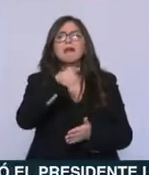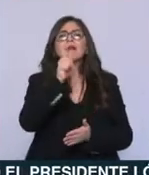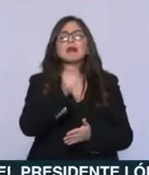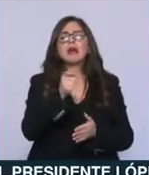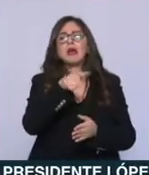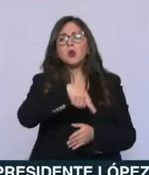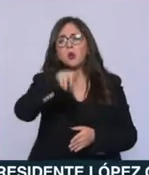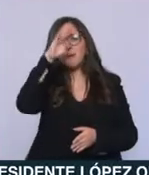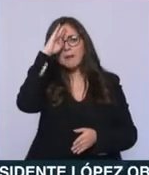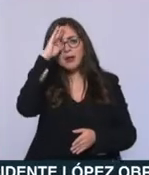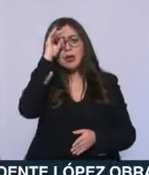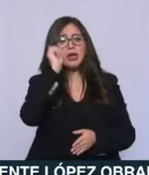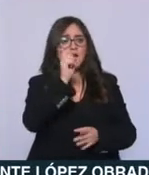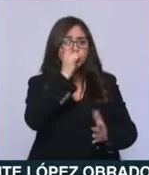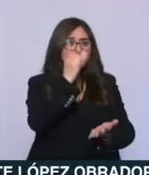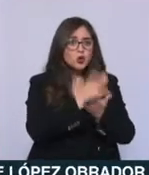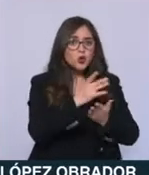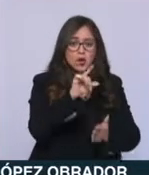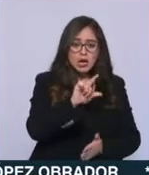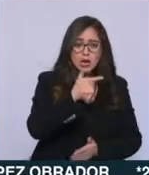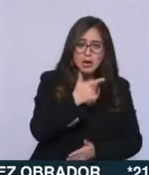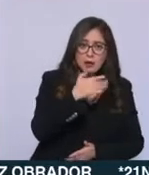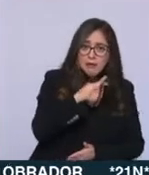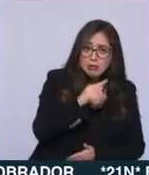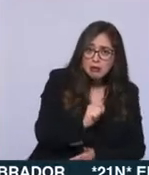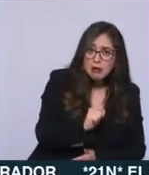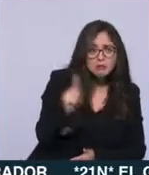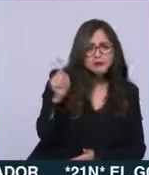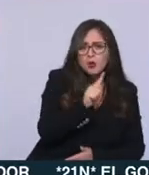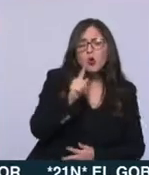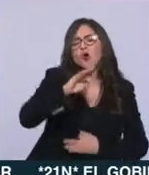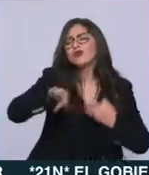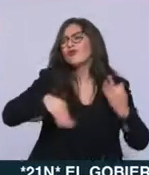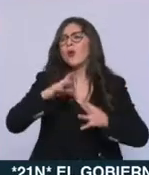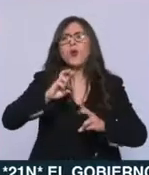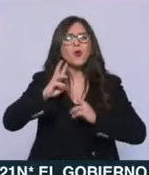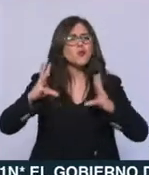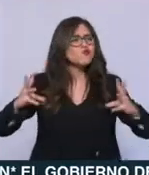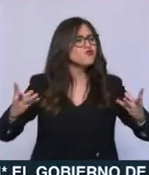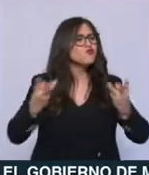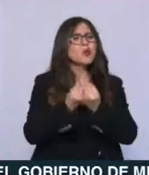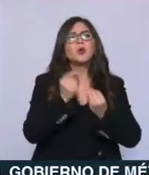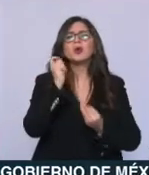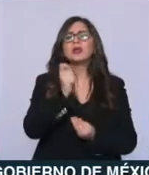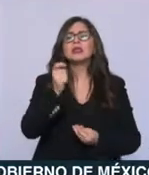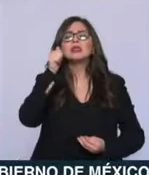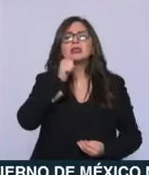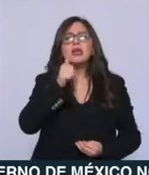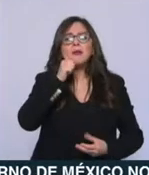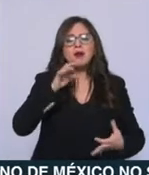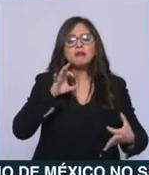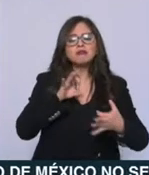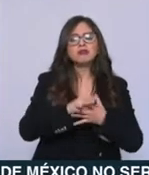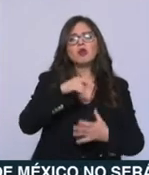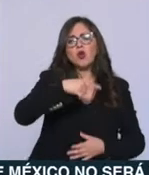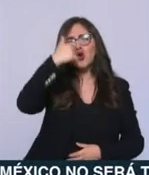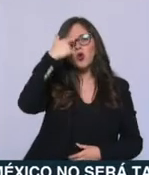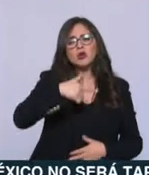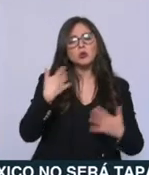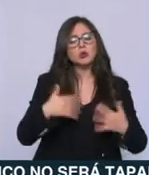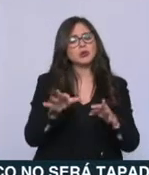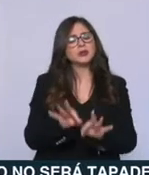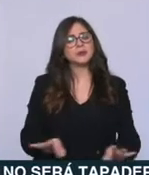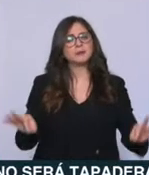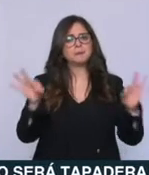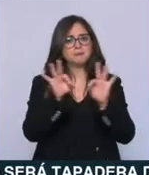general con el mundo LGBT. Lo que tú dices, todo el mundo se une para que todo el mundo esté juntos en esta noche tan especial. Y como lo decía, secretario,